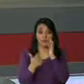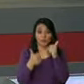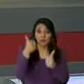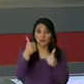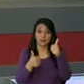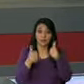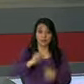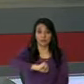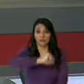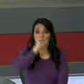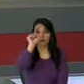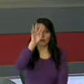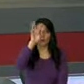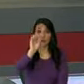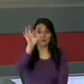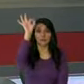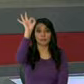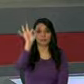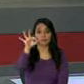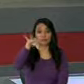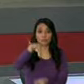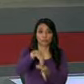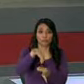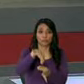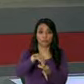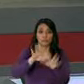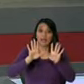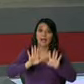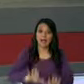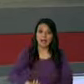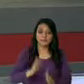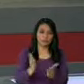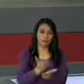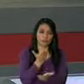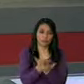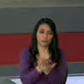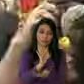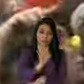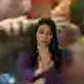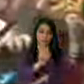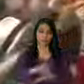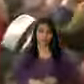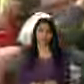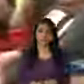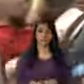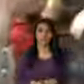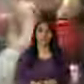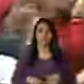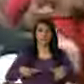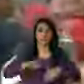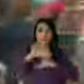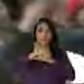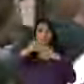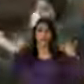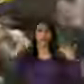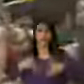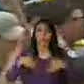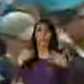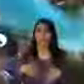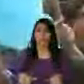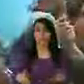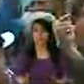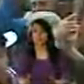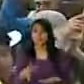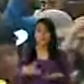con el 40% de votos. Estas son entre algunas propuestas. El país ha vivido las últimas horas en medio